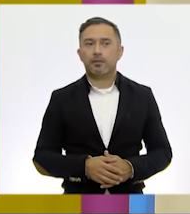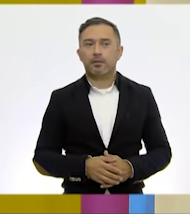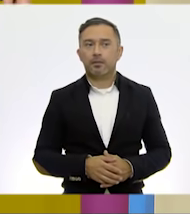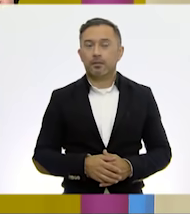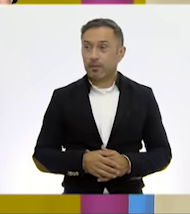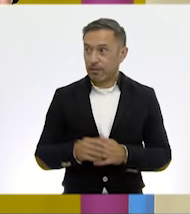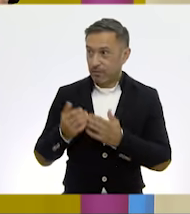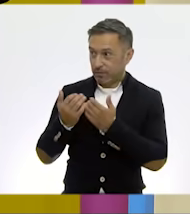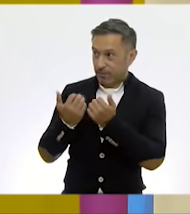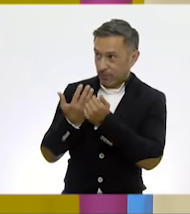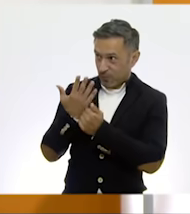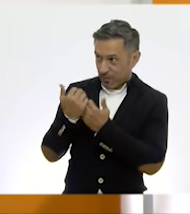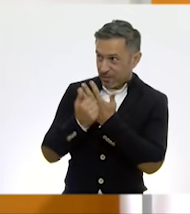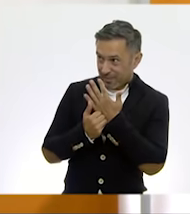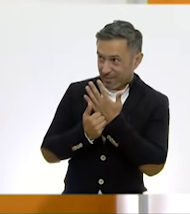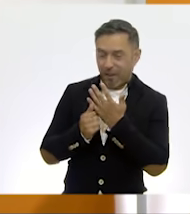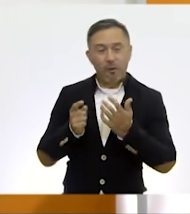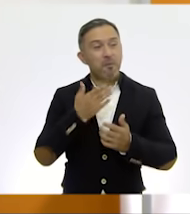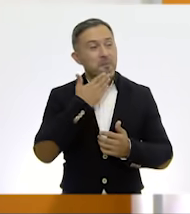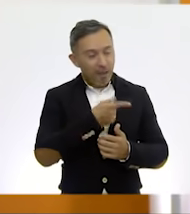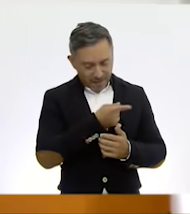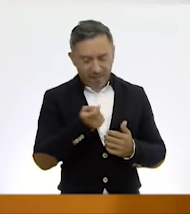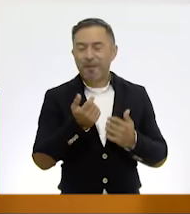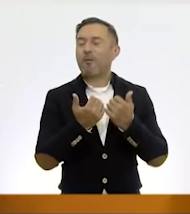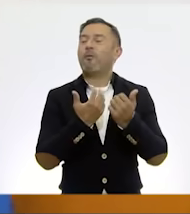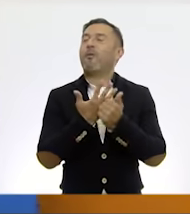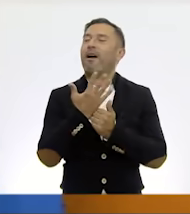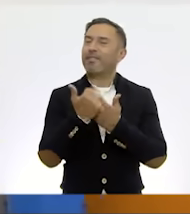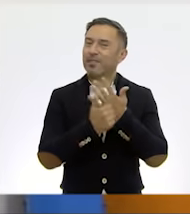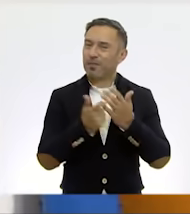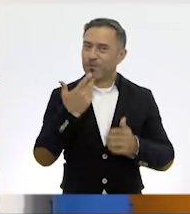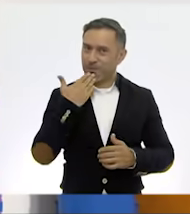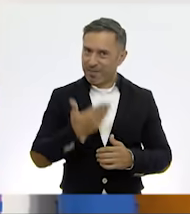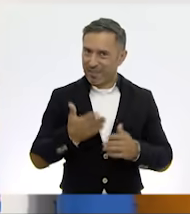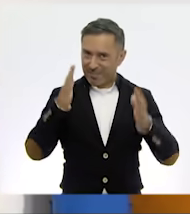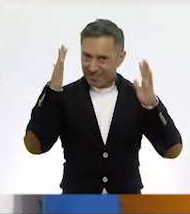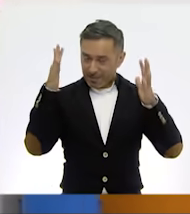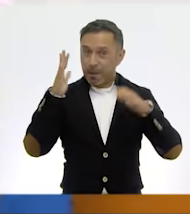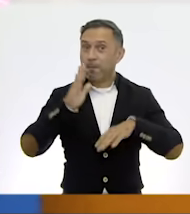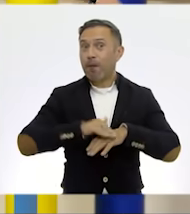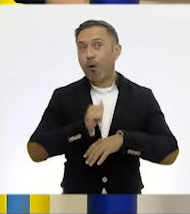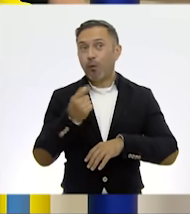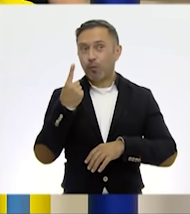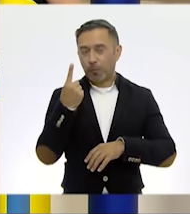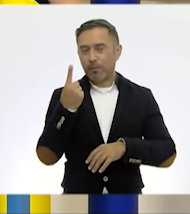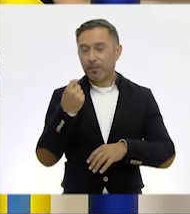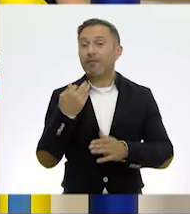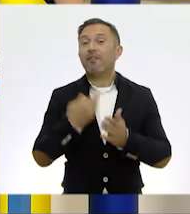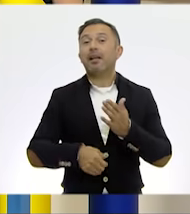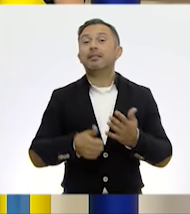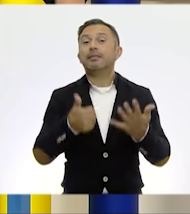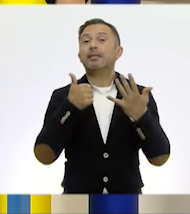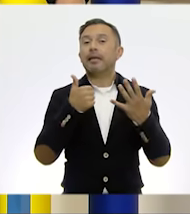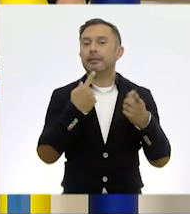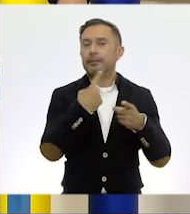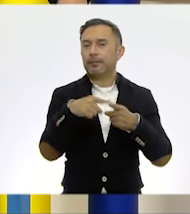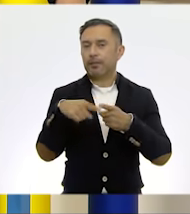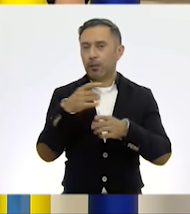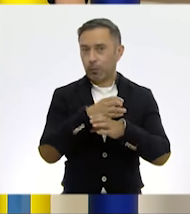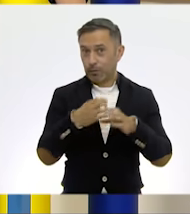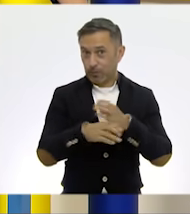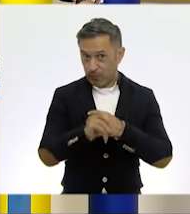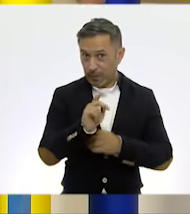¿Guante? Un guante. Bien. Muy bien. ¿Uno más? Sí, hasta que quedemos los seis objetos, ¿va? Muy bien.